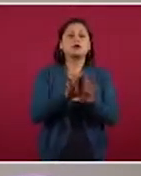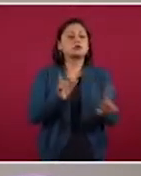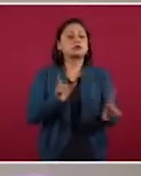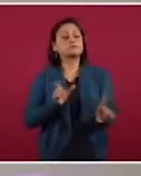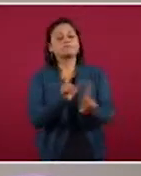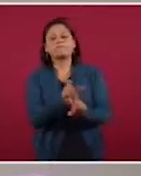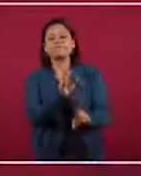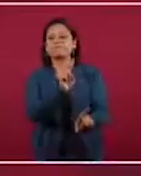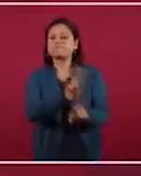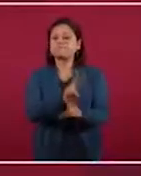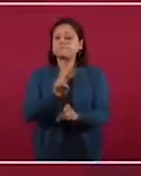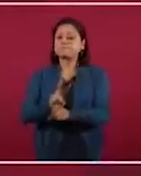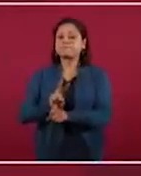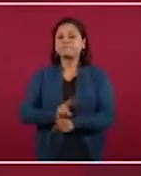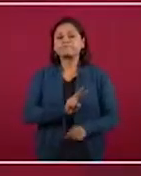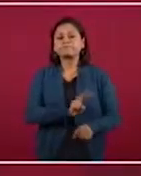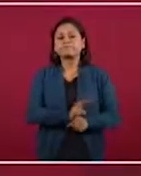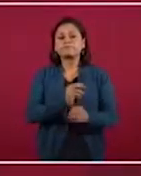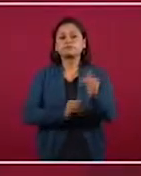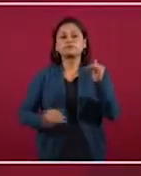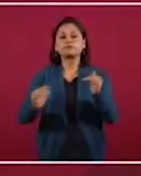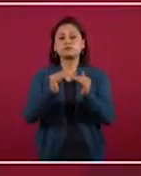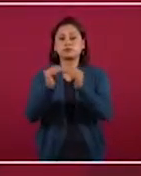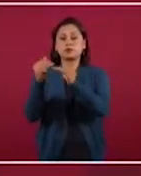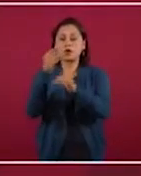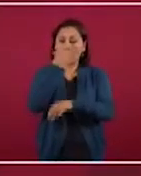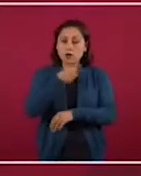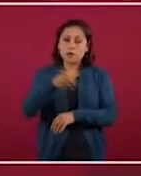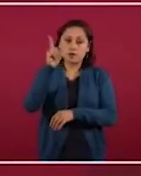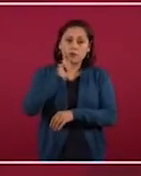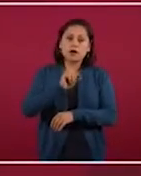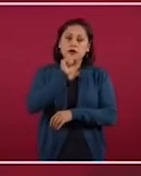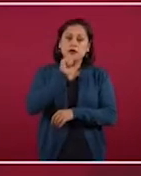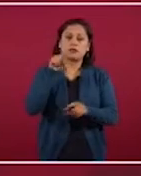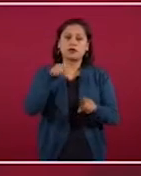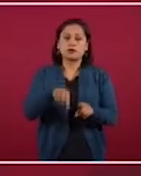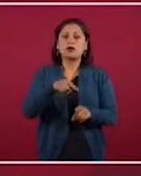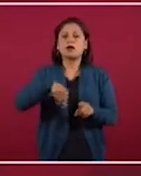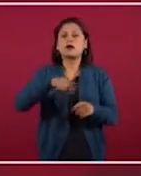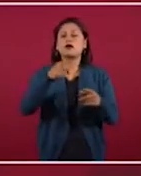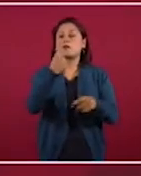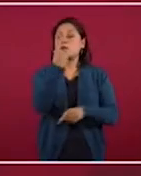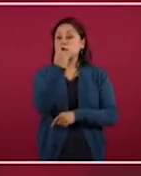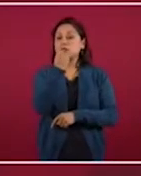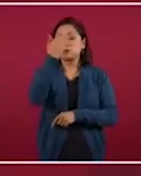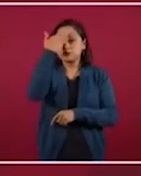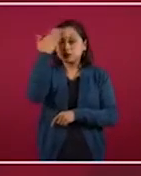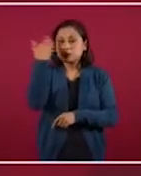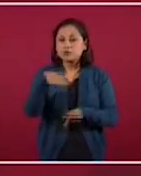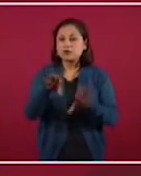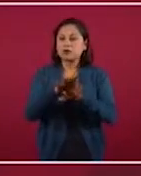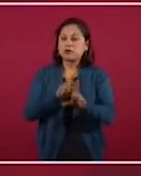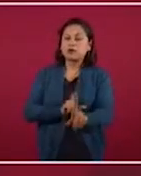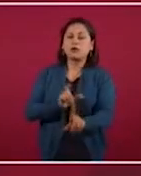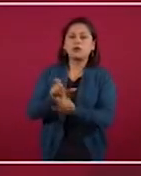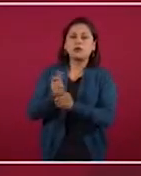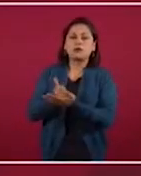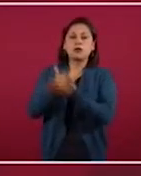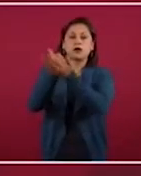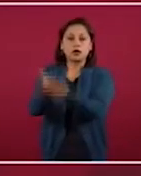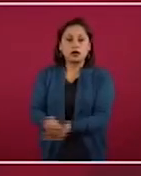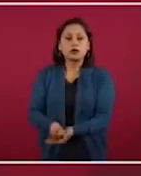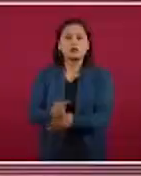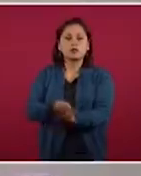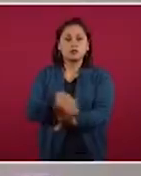atención profesional de los delitos cometidos contra mujeres y niñas. El